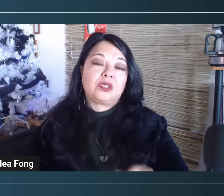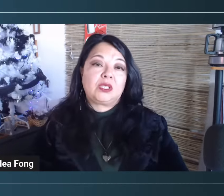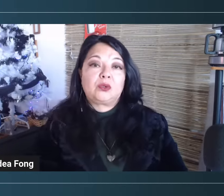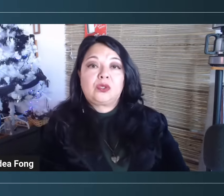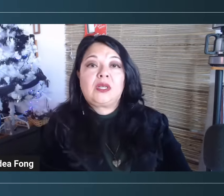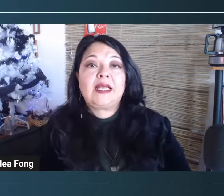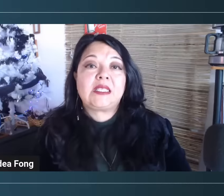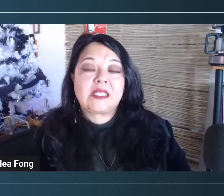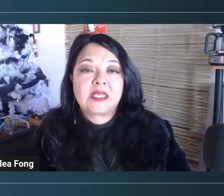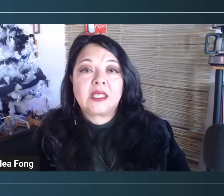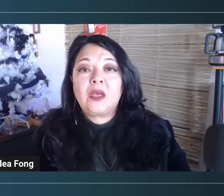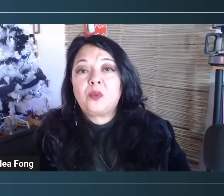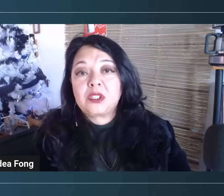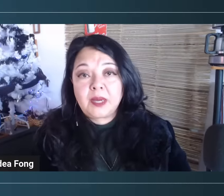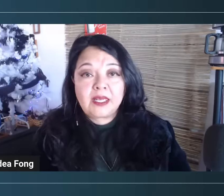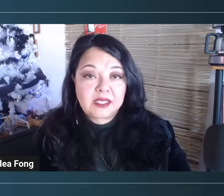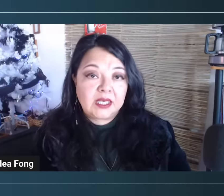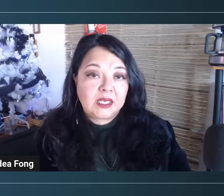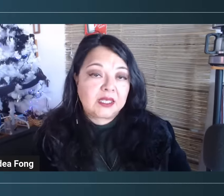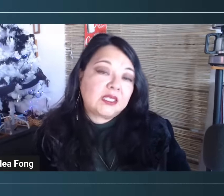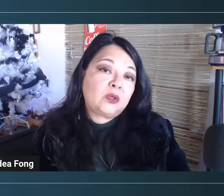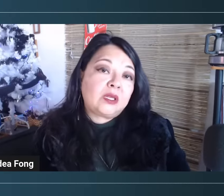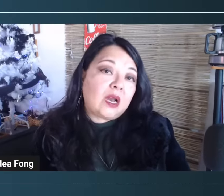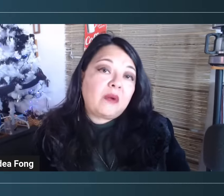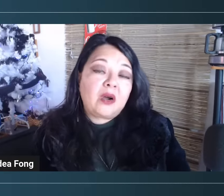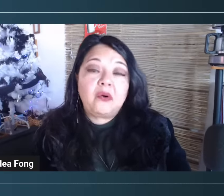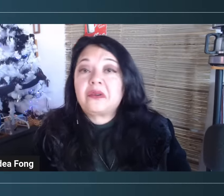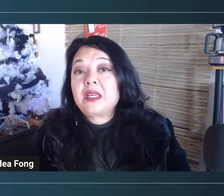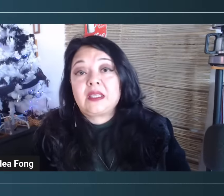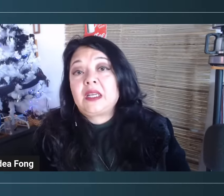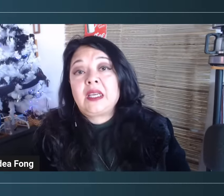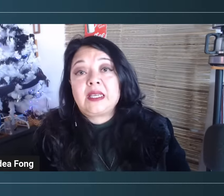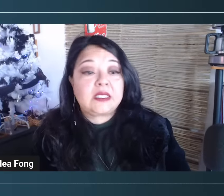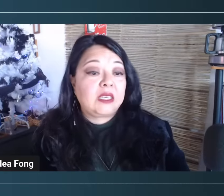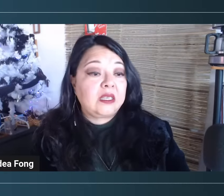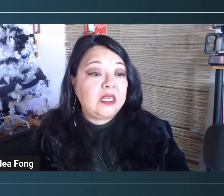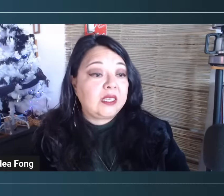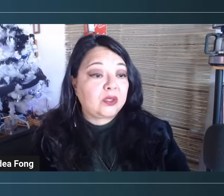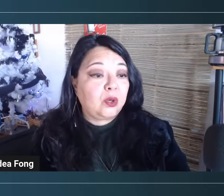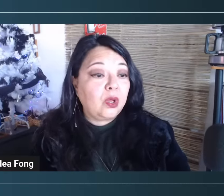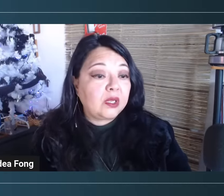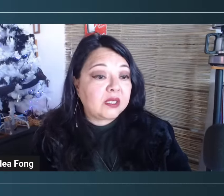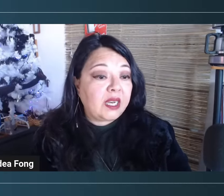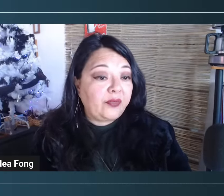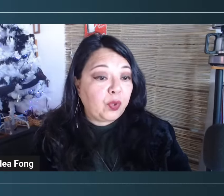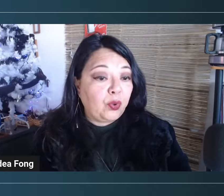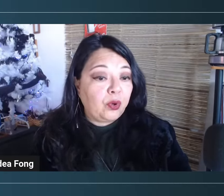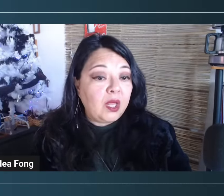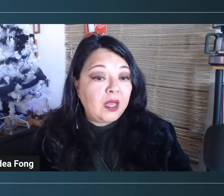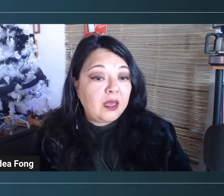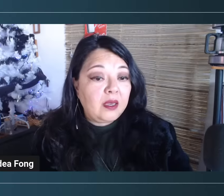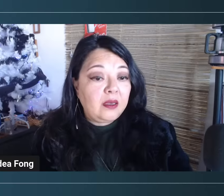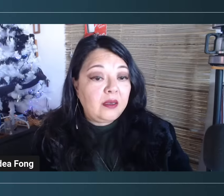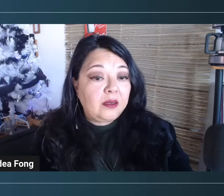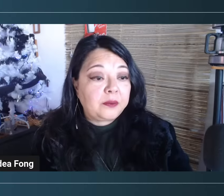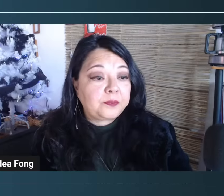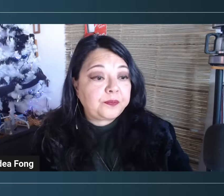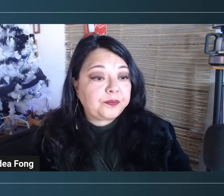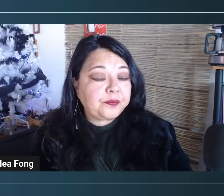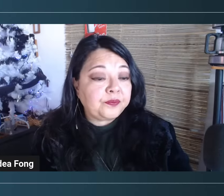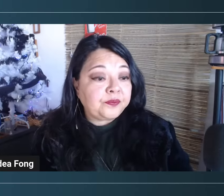son constitucionalistas pues van a seguir haciendo el trabajo que tienen que hacer y eso será todo